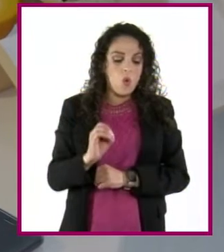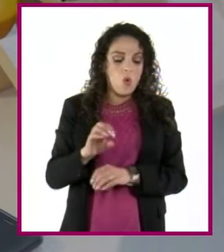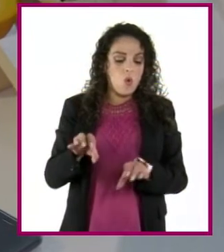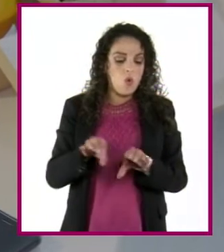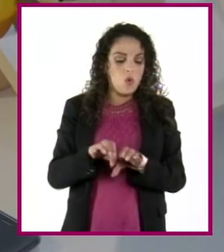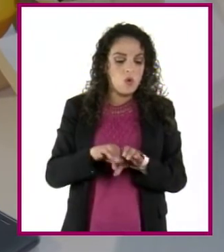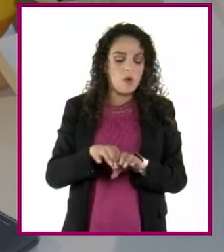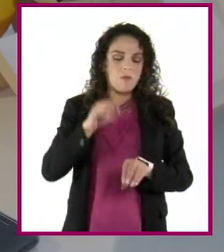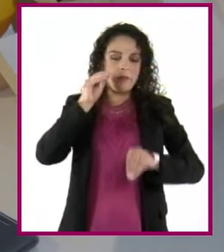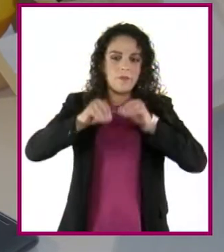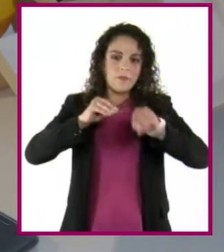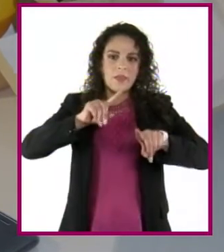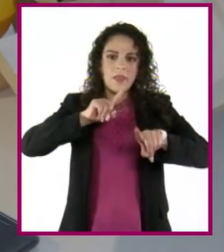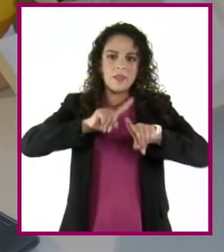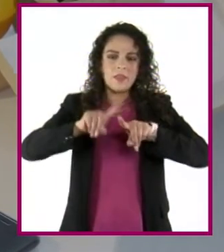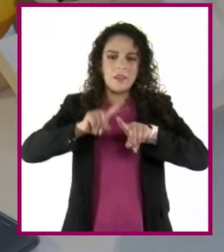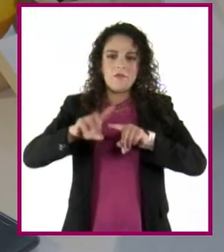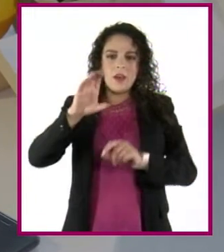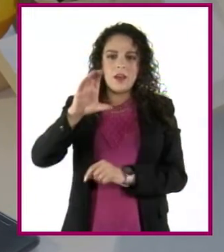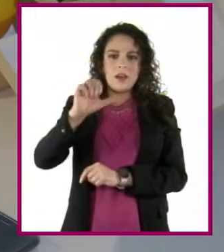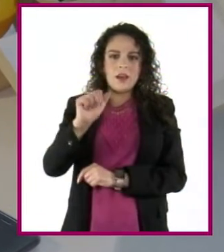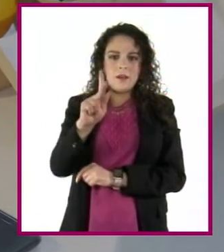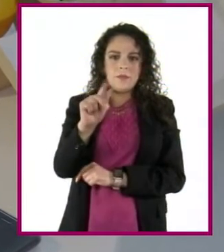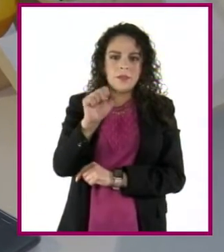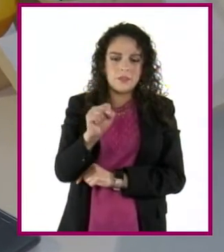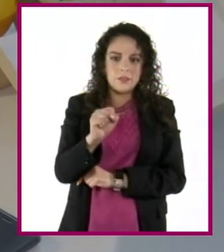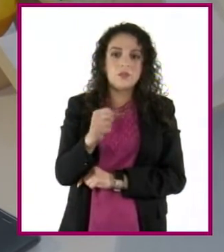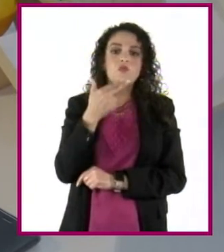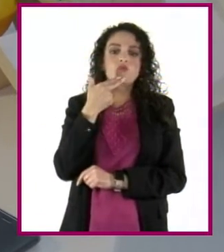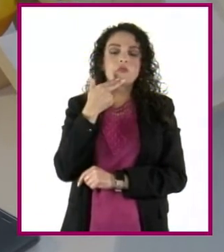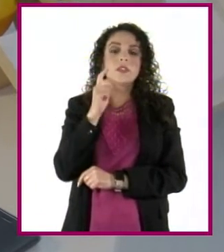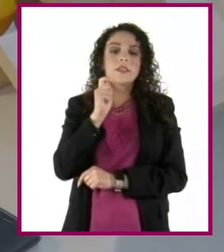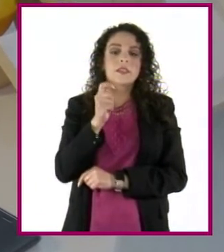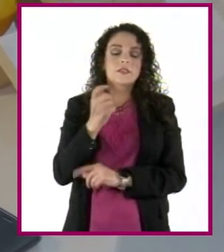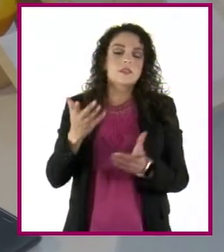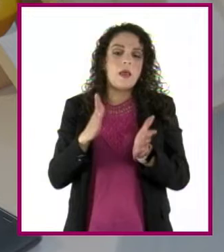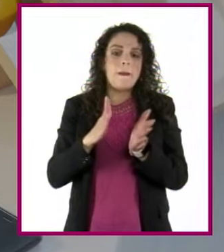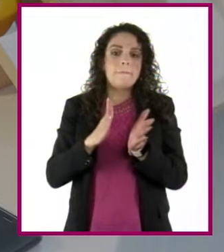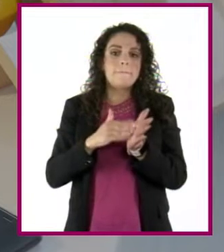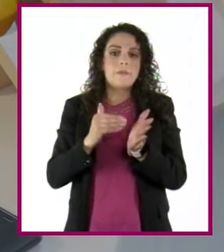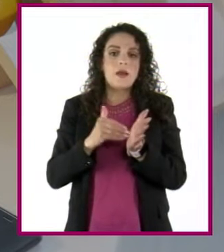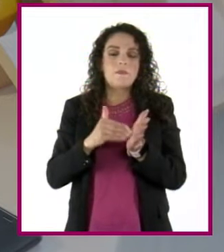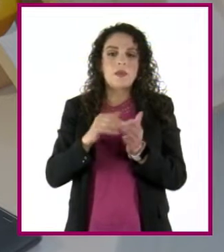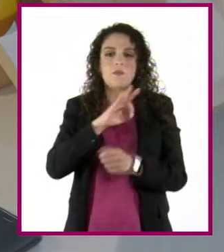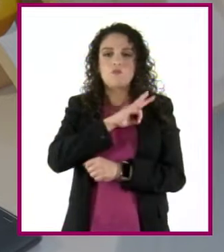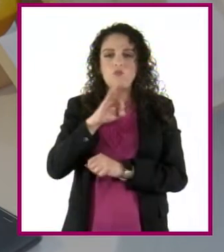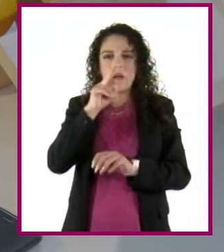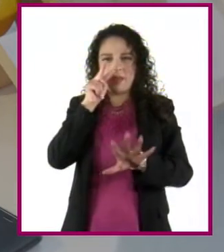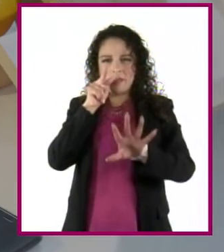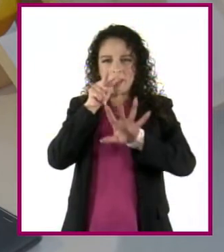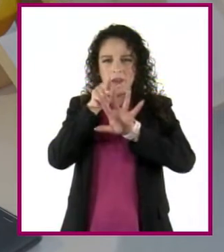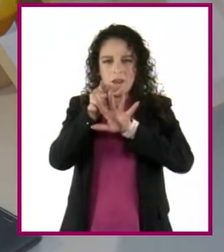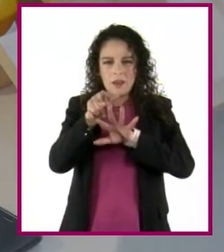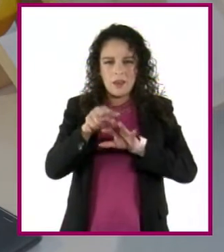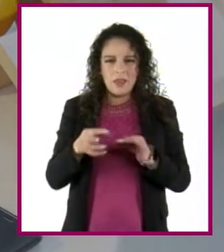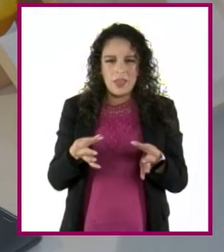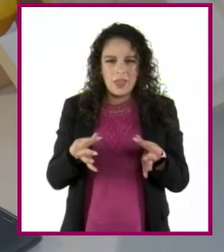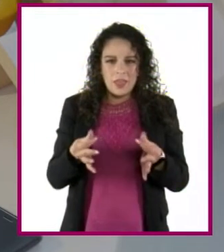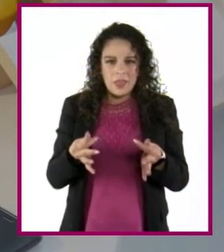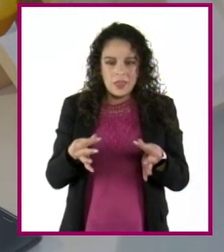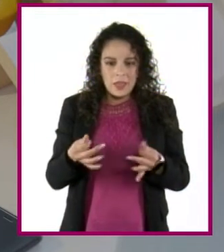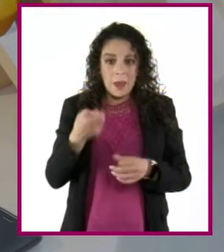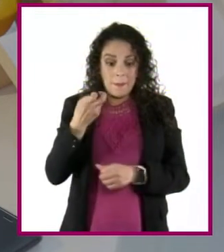proyección de elementos en diferentes capas, se tenían que utilizar papeles semitransparentes para poder hacer esta